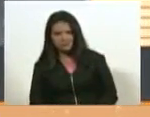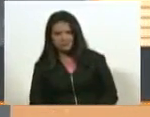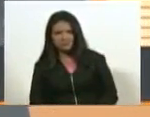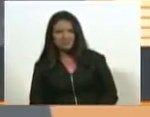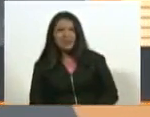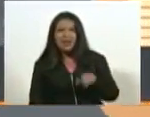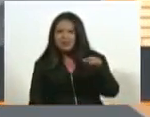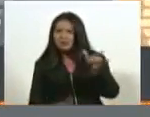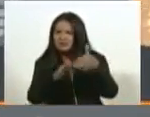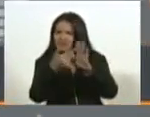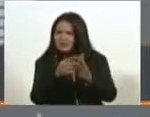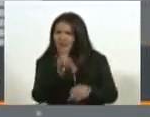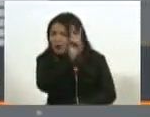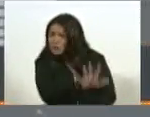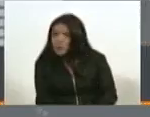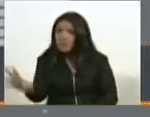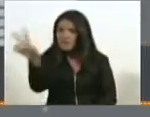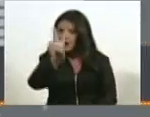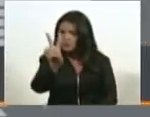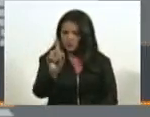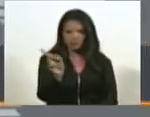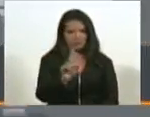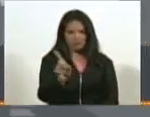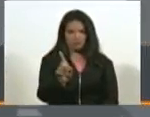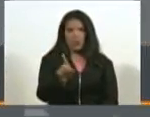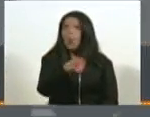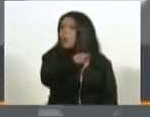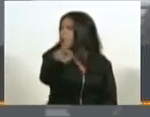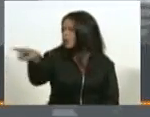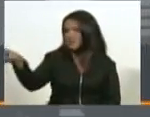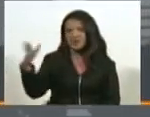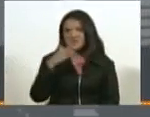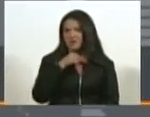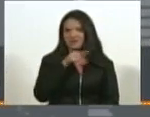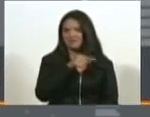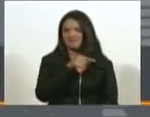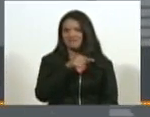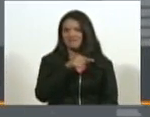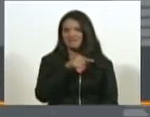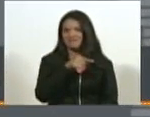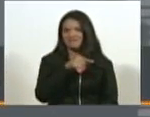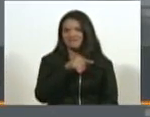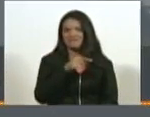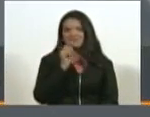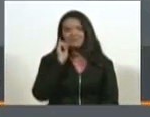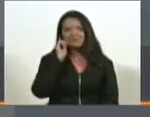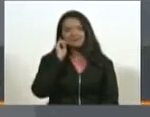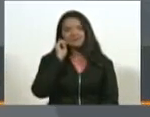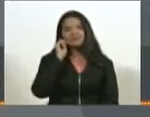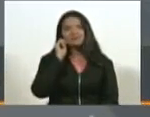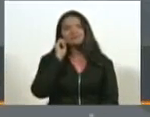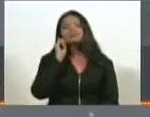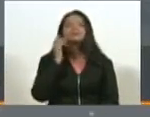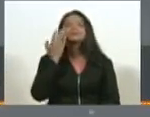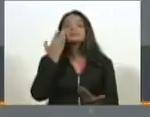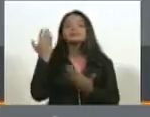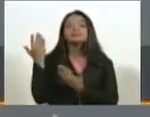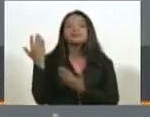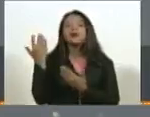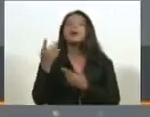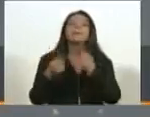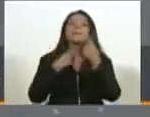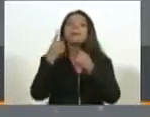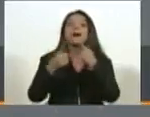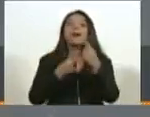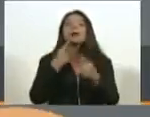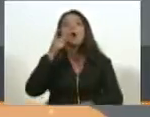nación. Eso no son ustedes. Eso no es el... Palabras del especialista en Derecho Constitucional,